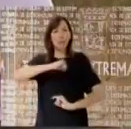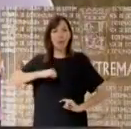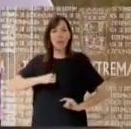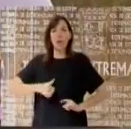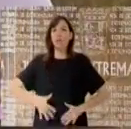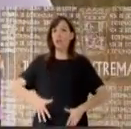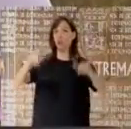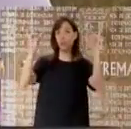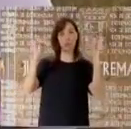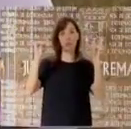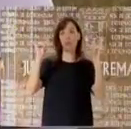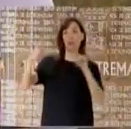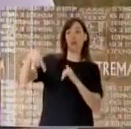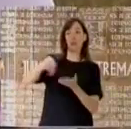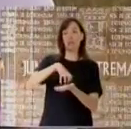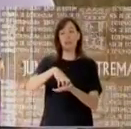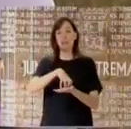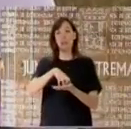si alguno o alguna tiene esa